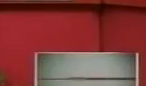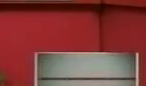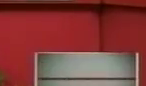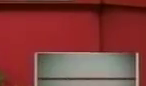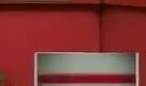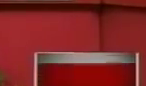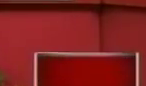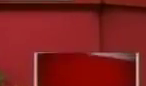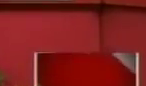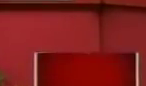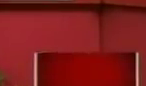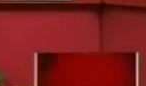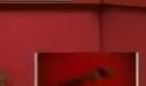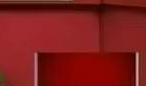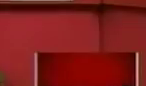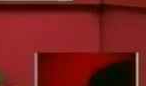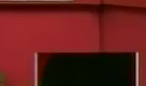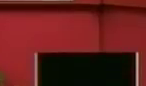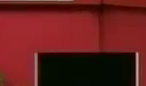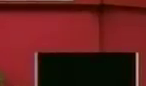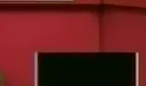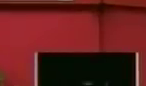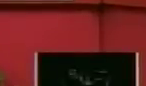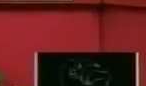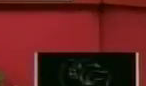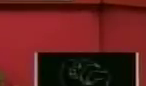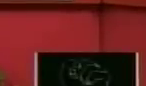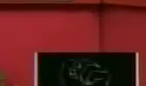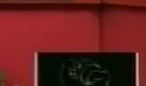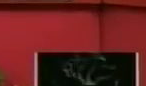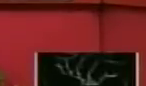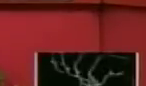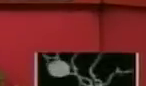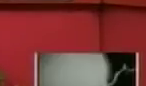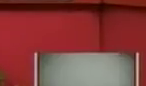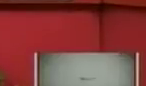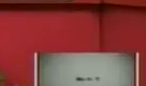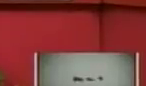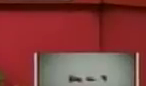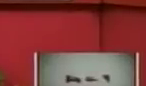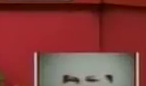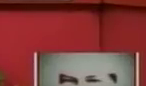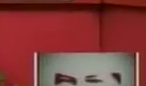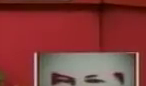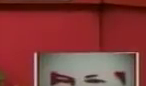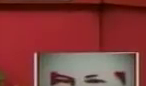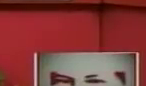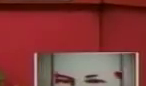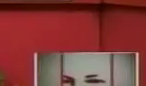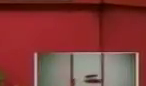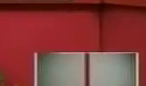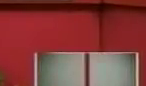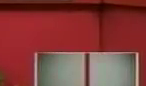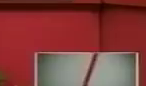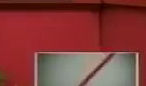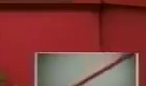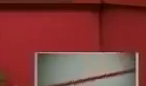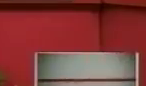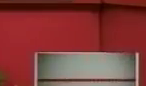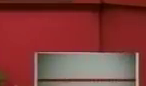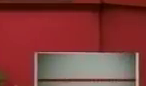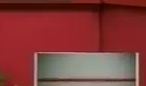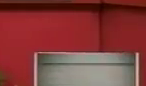2017, donde el presidente Trump le pide a sus asesores invadir a Venezuela. ¿La habían visto ustedes?